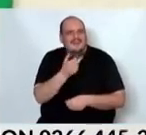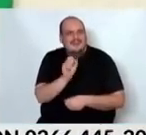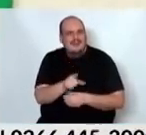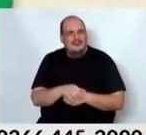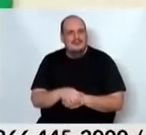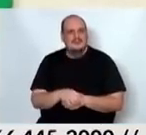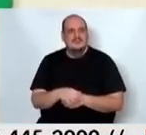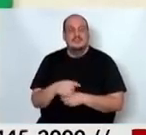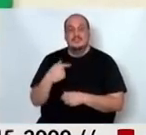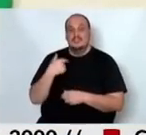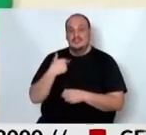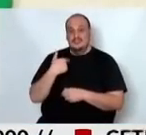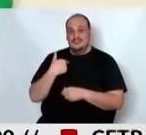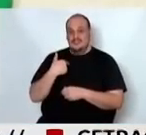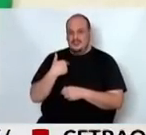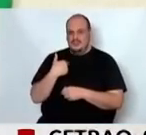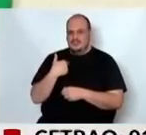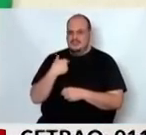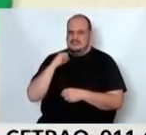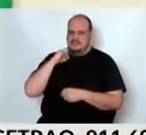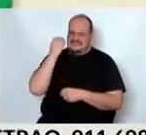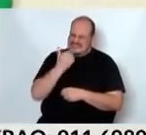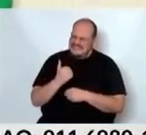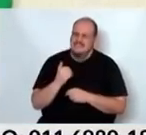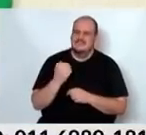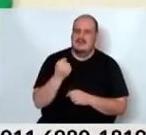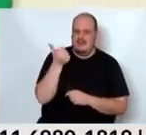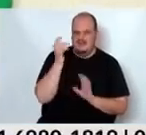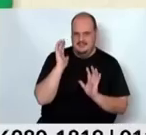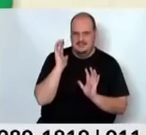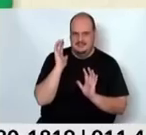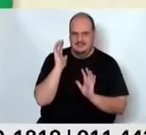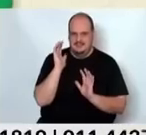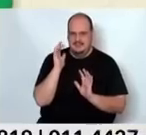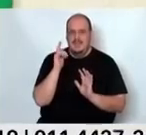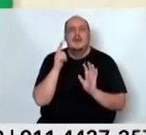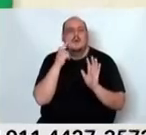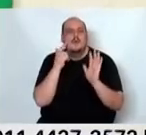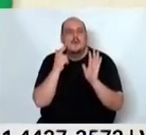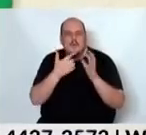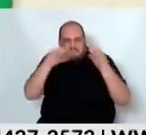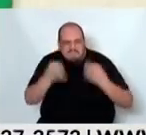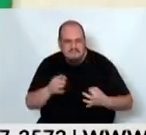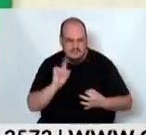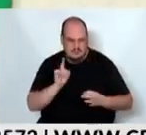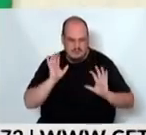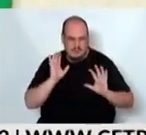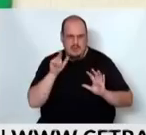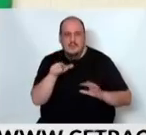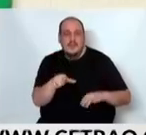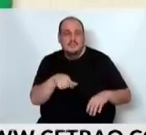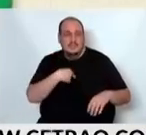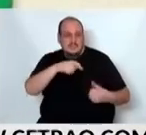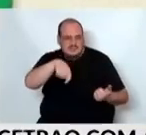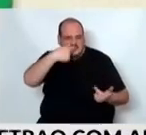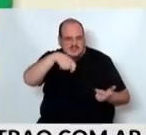Yo estuve a punto de suicidarme también. No de una manera concreta, pero sí yo estaba yendo hacia el